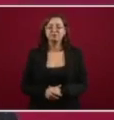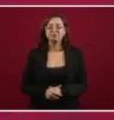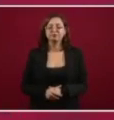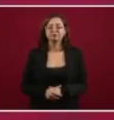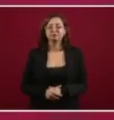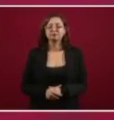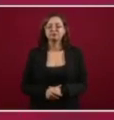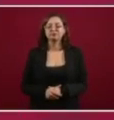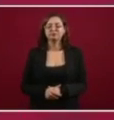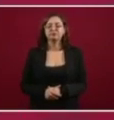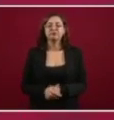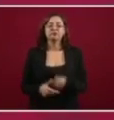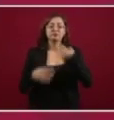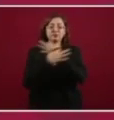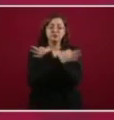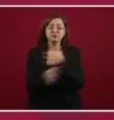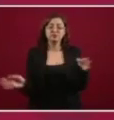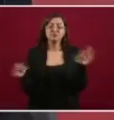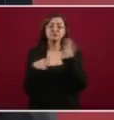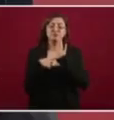cuando se dio a conocer